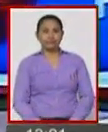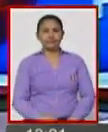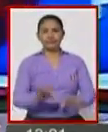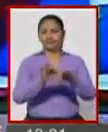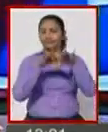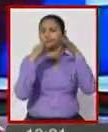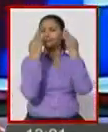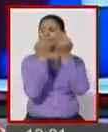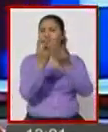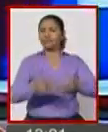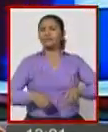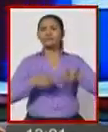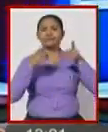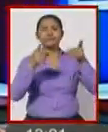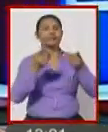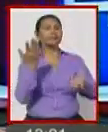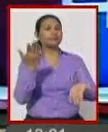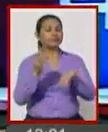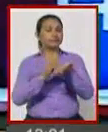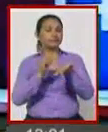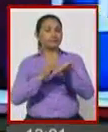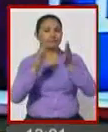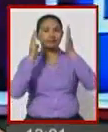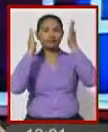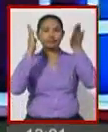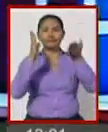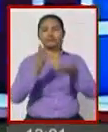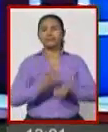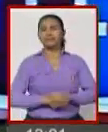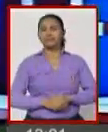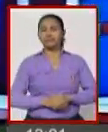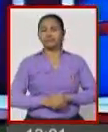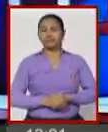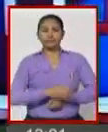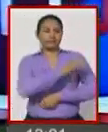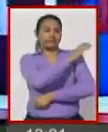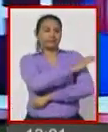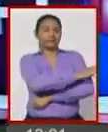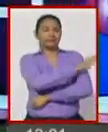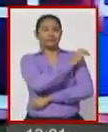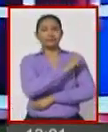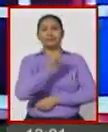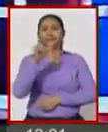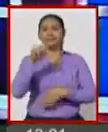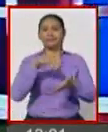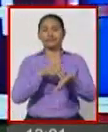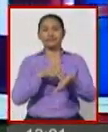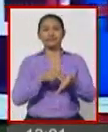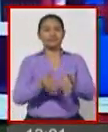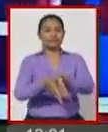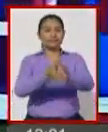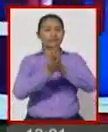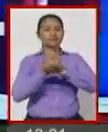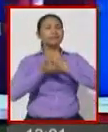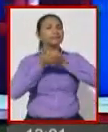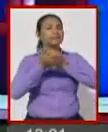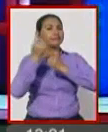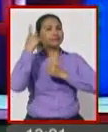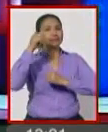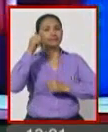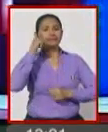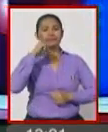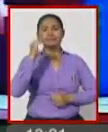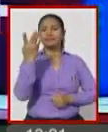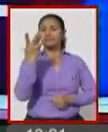Los familiares que denunciaron una presunta negligencia médica en una clínica privada en la zona del Plan 3000 ahora están pidiendo ayuda a la población para la menor